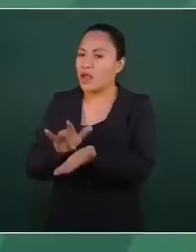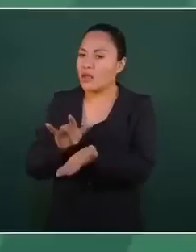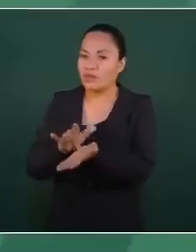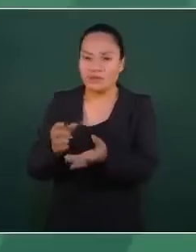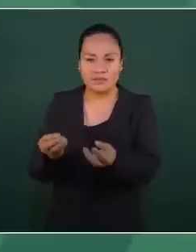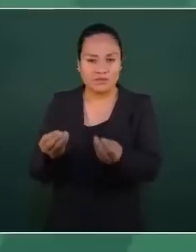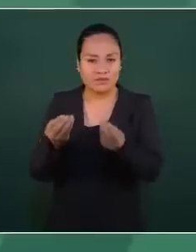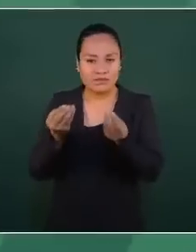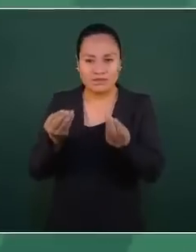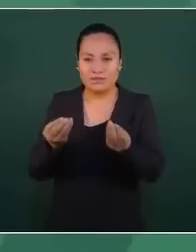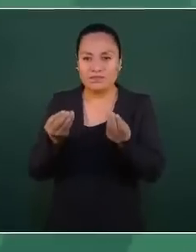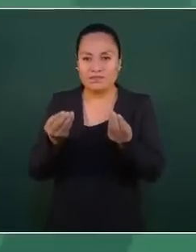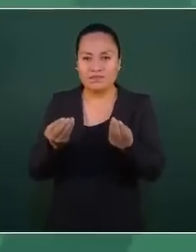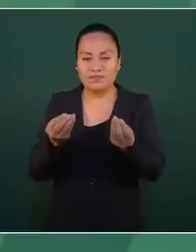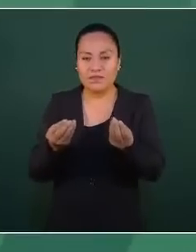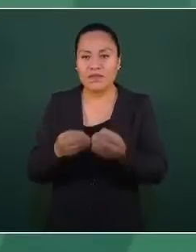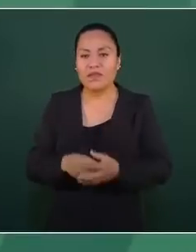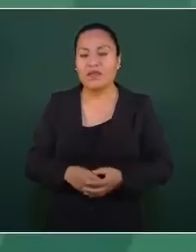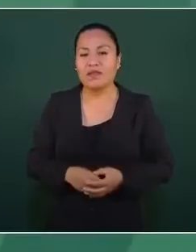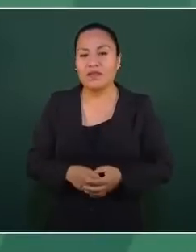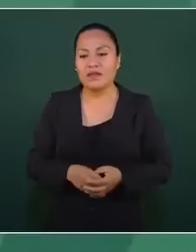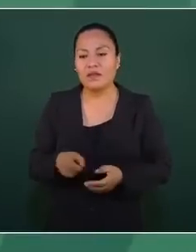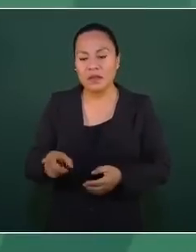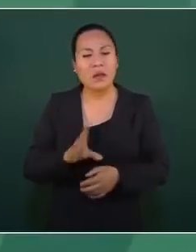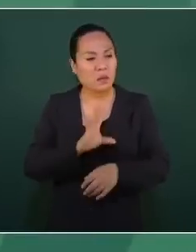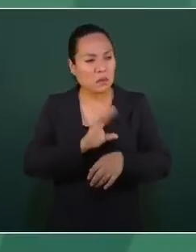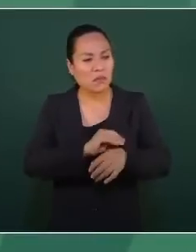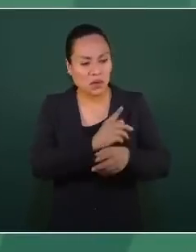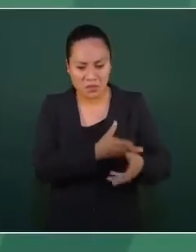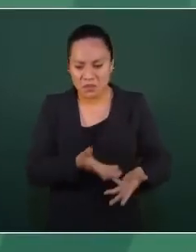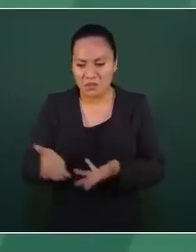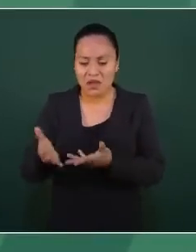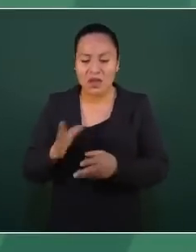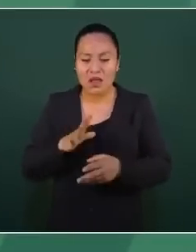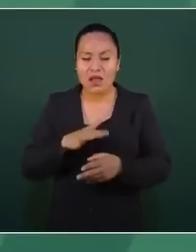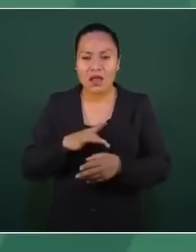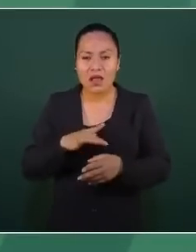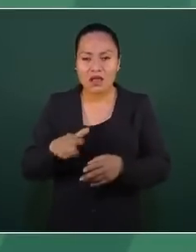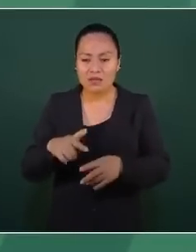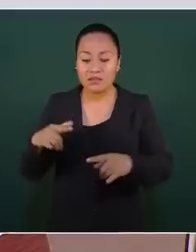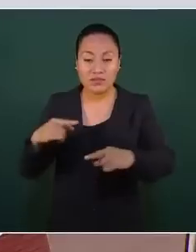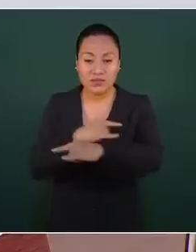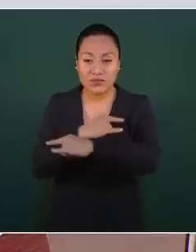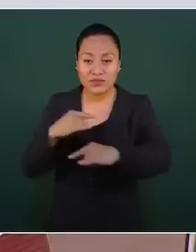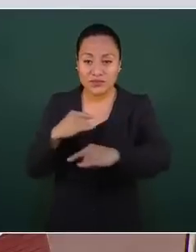por donde pasa la carretera, que